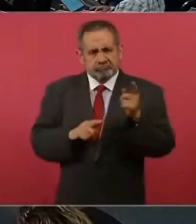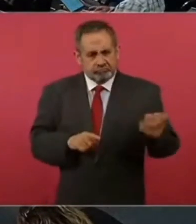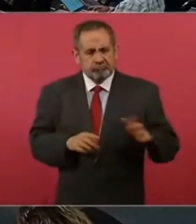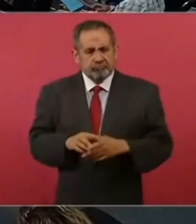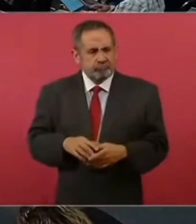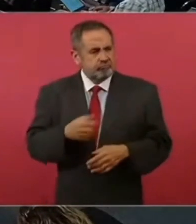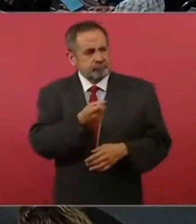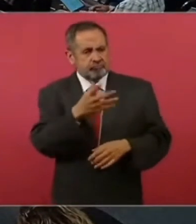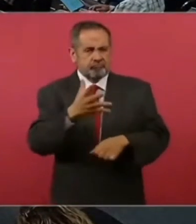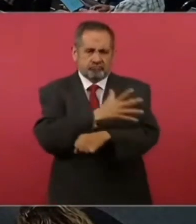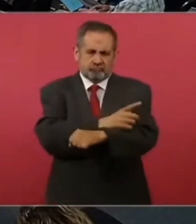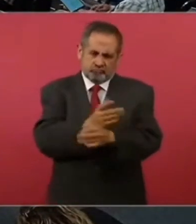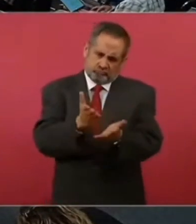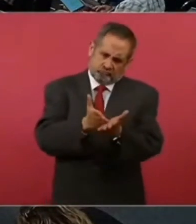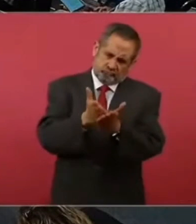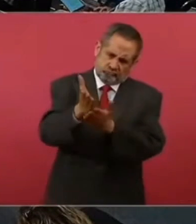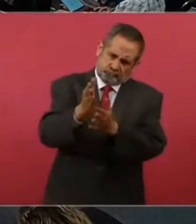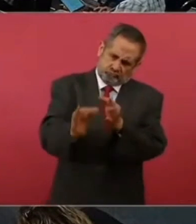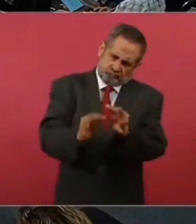gente recta